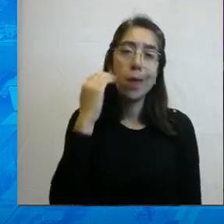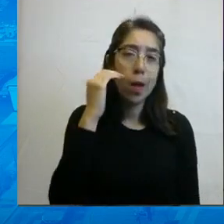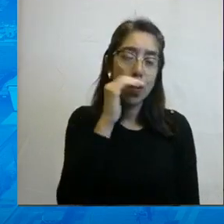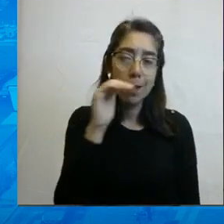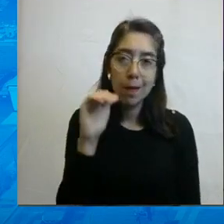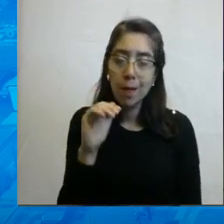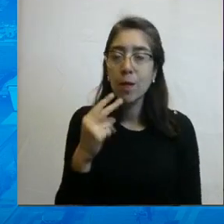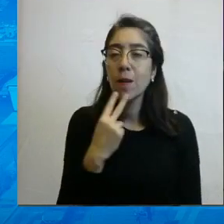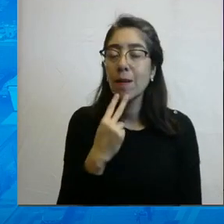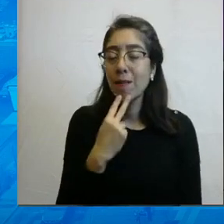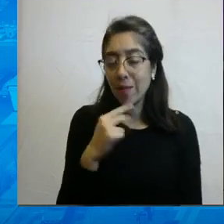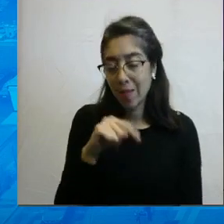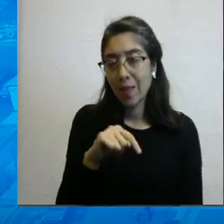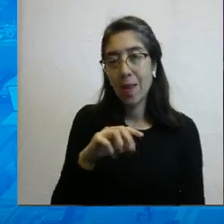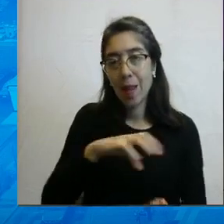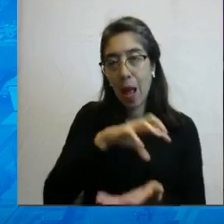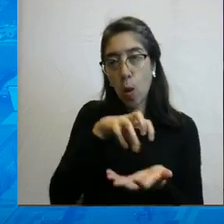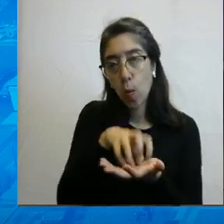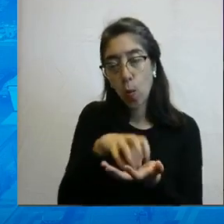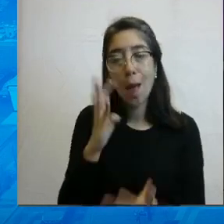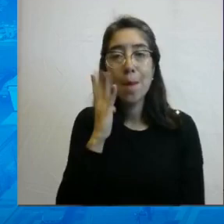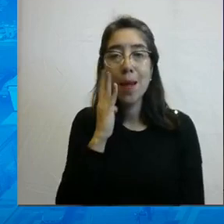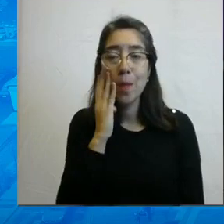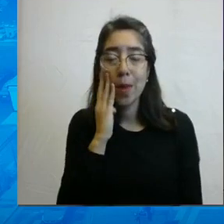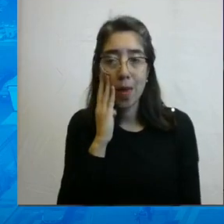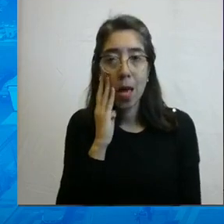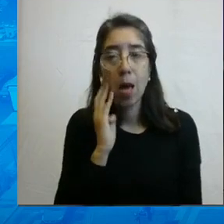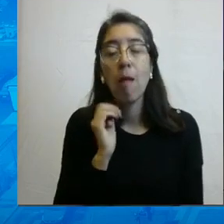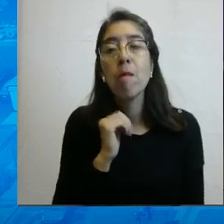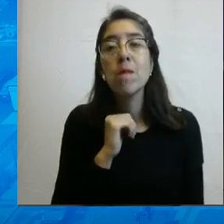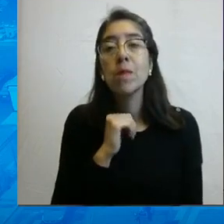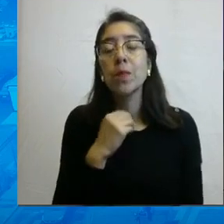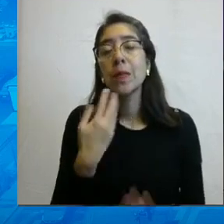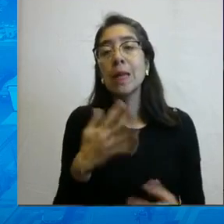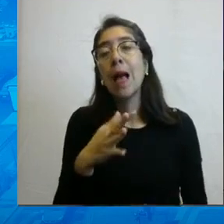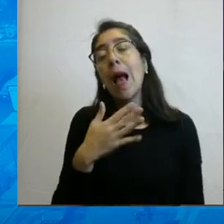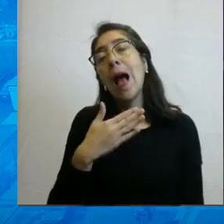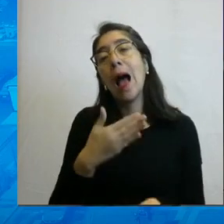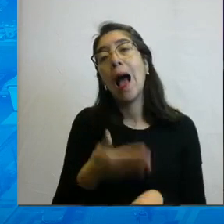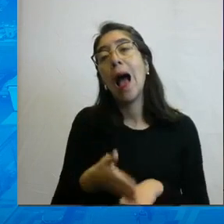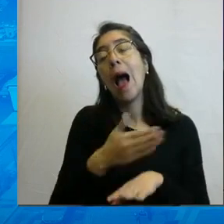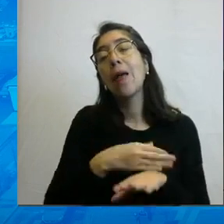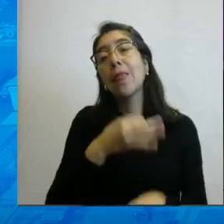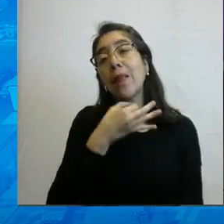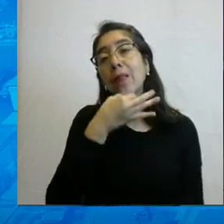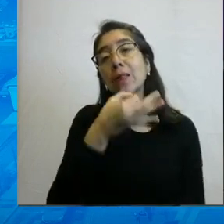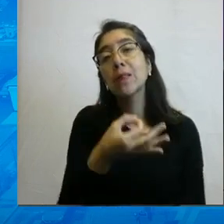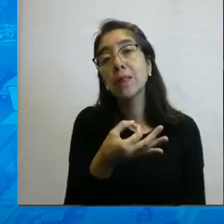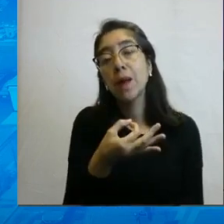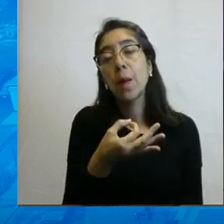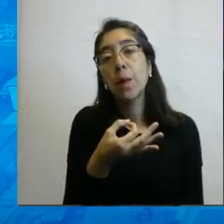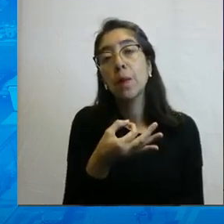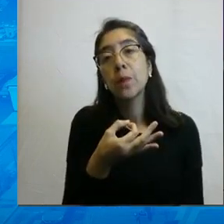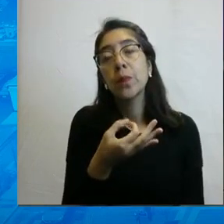nuestros dirigentes sociales. Ya decía el administrador municipal de que había una